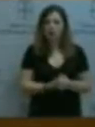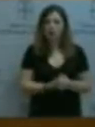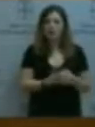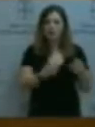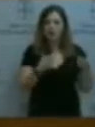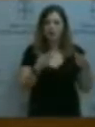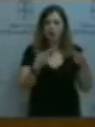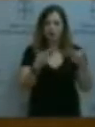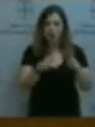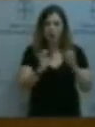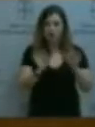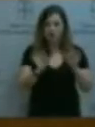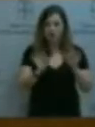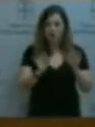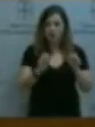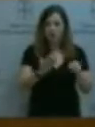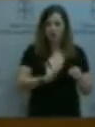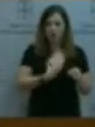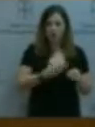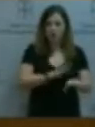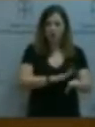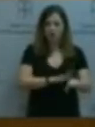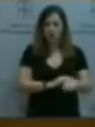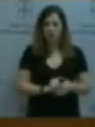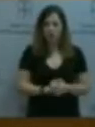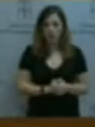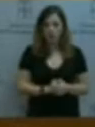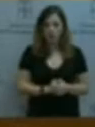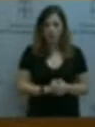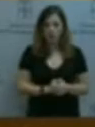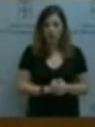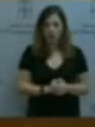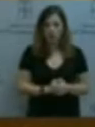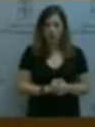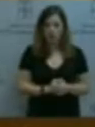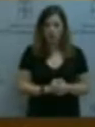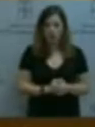izquierdas. Y que me digan a mí alguien lo contrario.